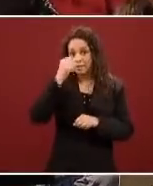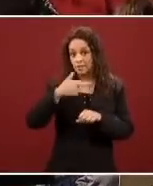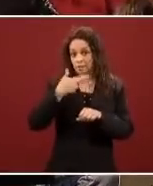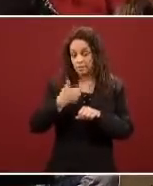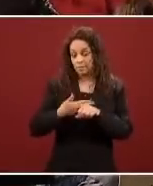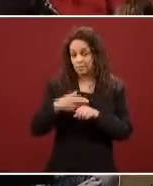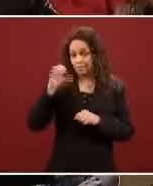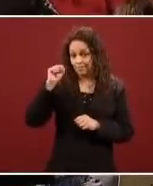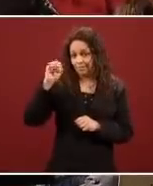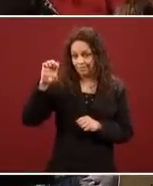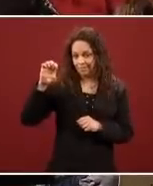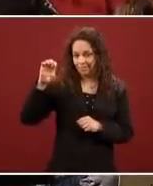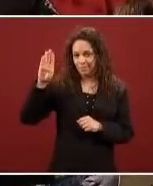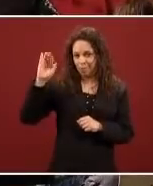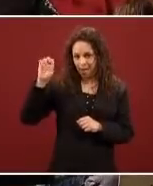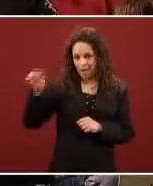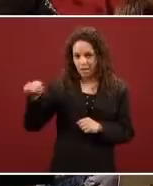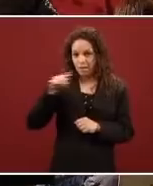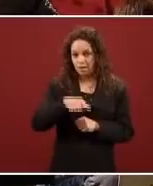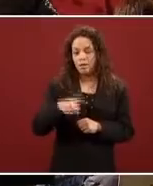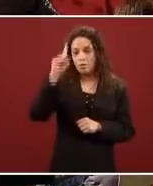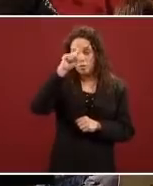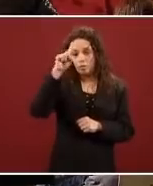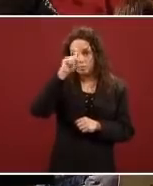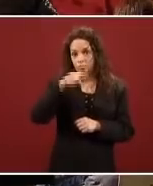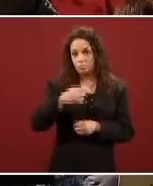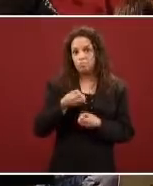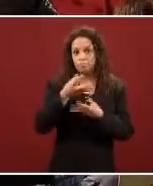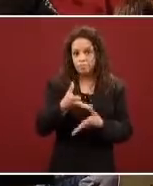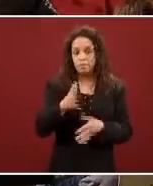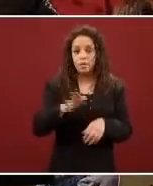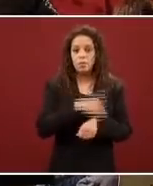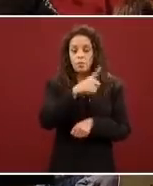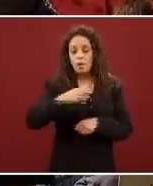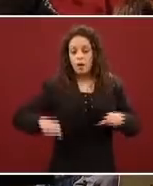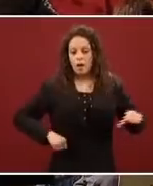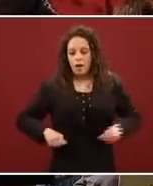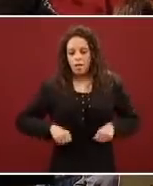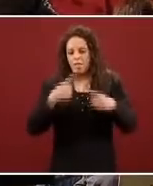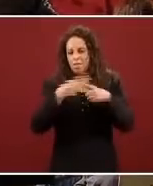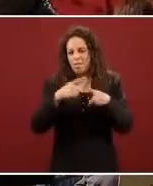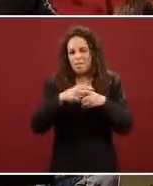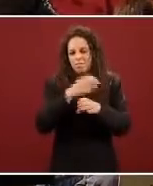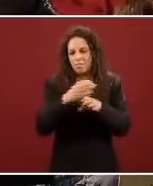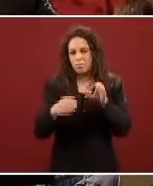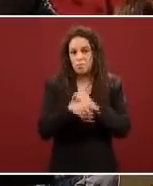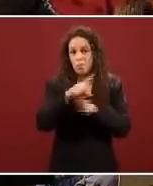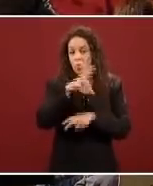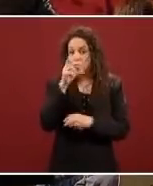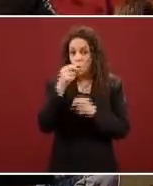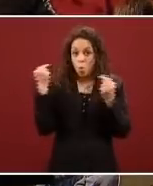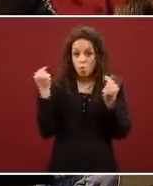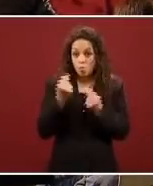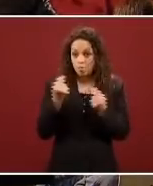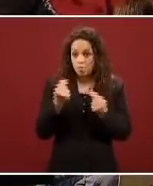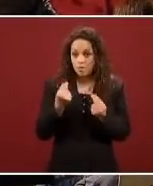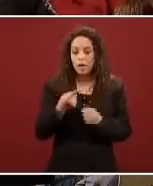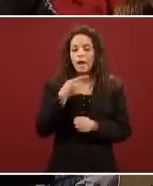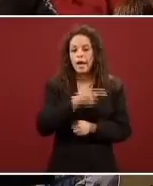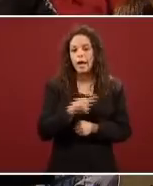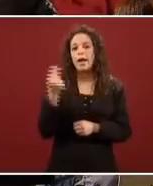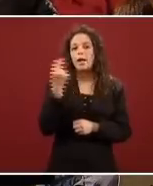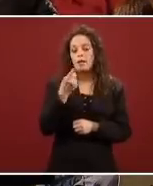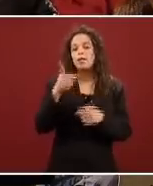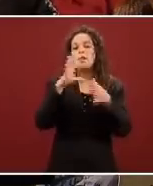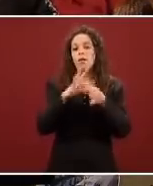al suspender actividades no esenciales, es Cada organización tiene que definir cuáles son sus